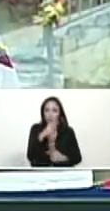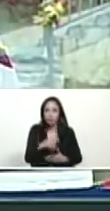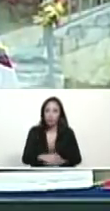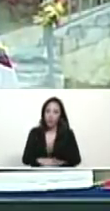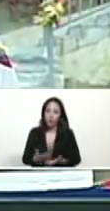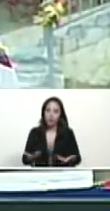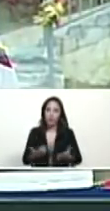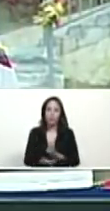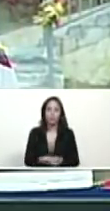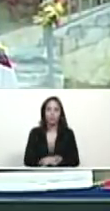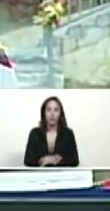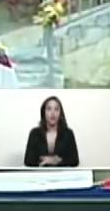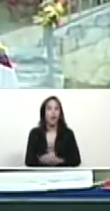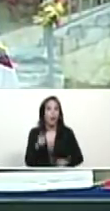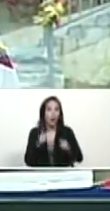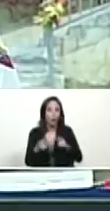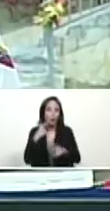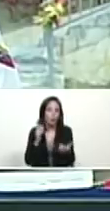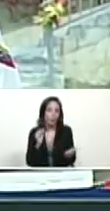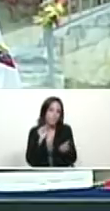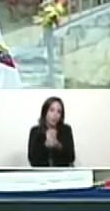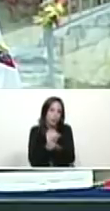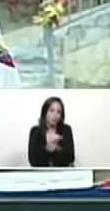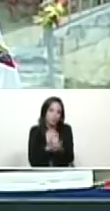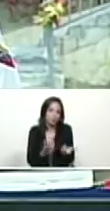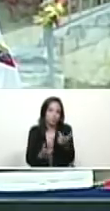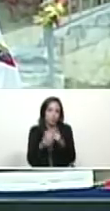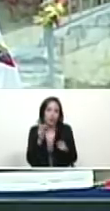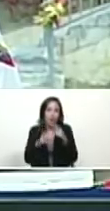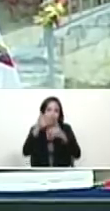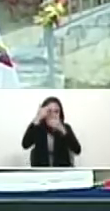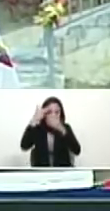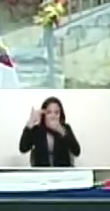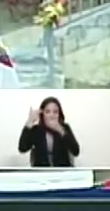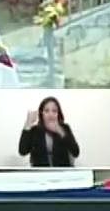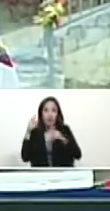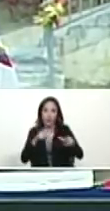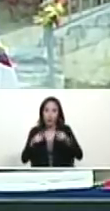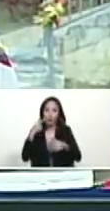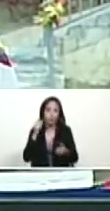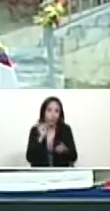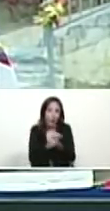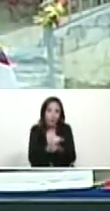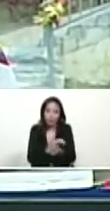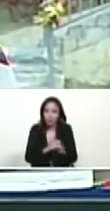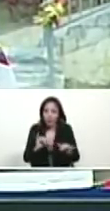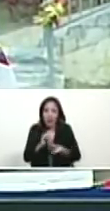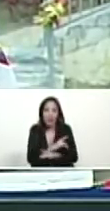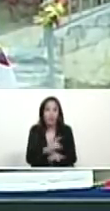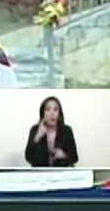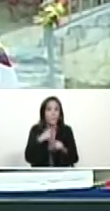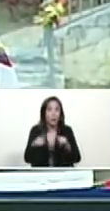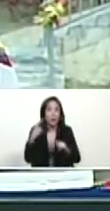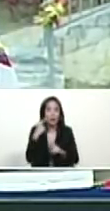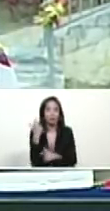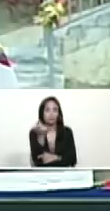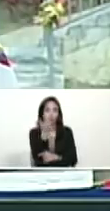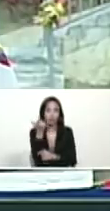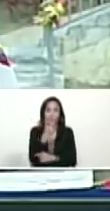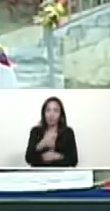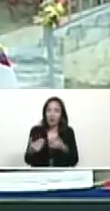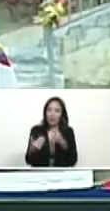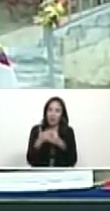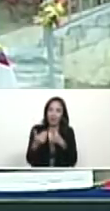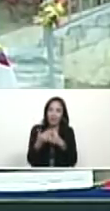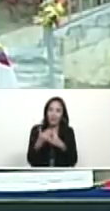Hemos capturado a varios de estos terroristas. Pero bueno, es un ataque como una guerra de guerrillas terroristas contra el